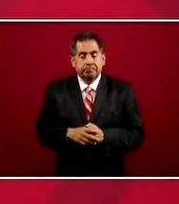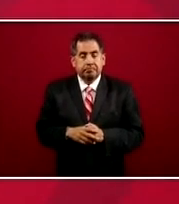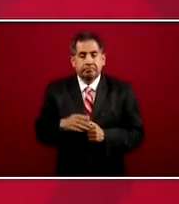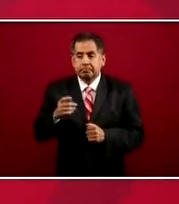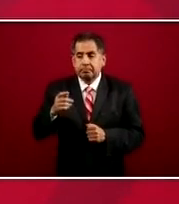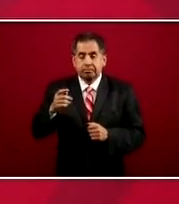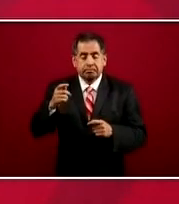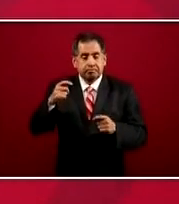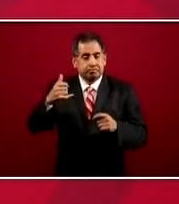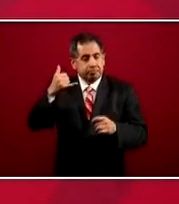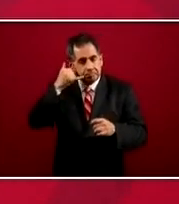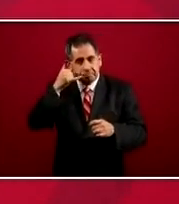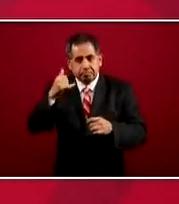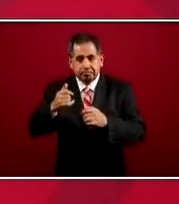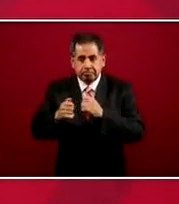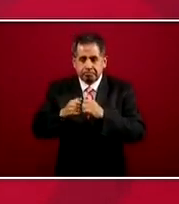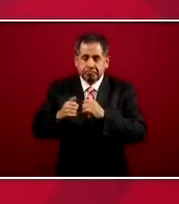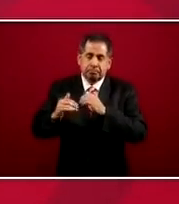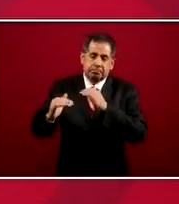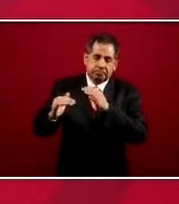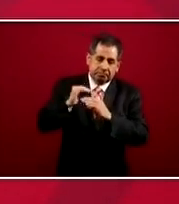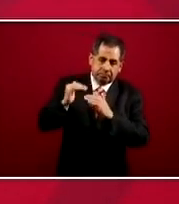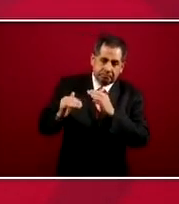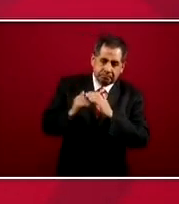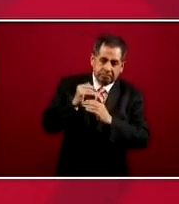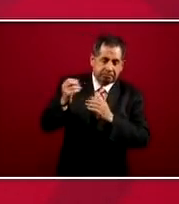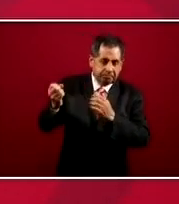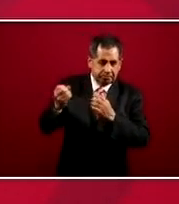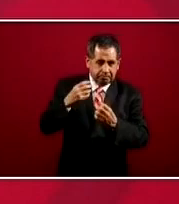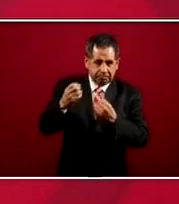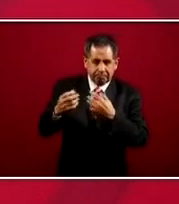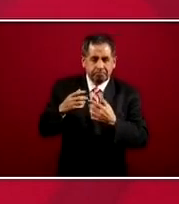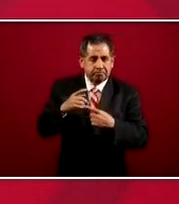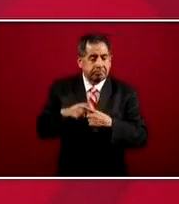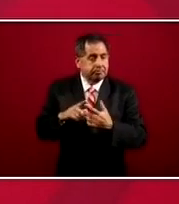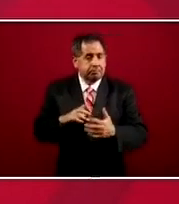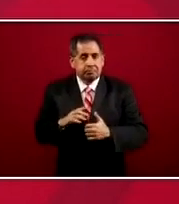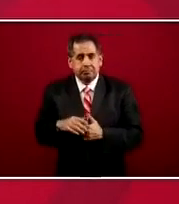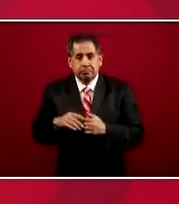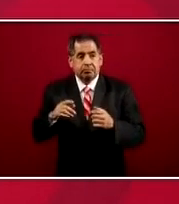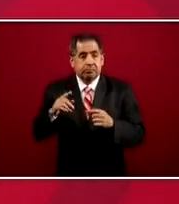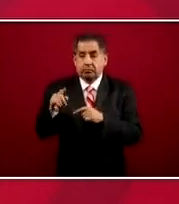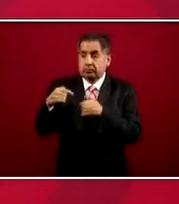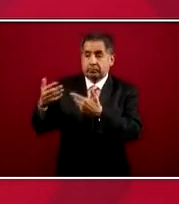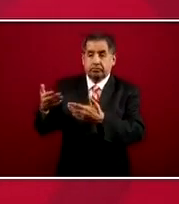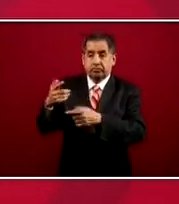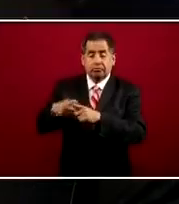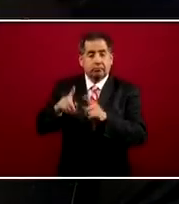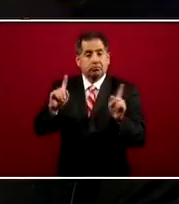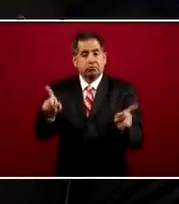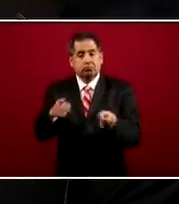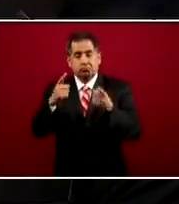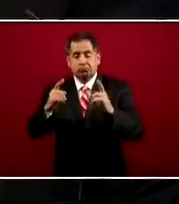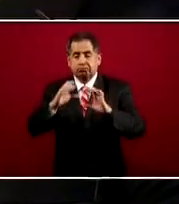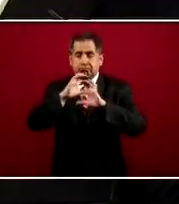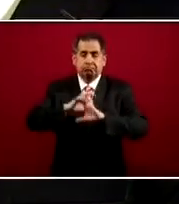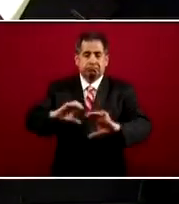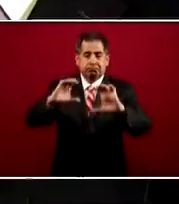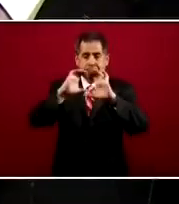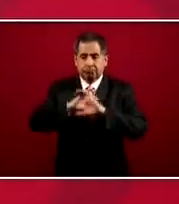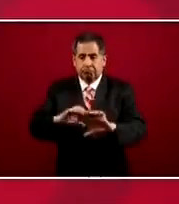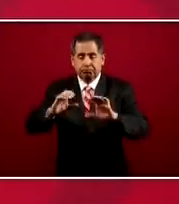hablado, me han mandado recado, hay música aquí afuera, en el